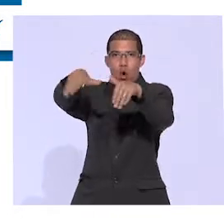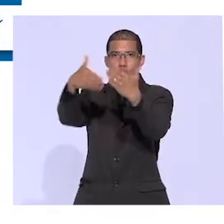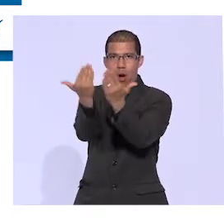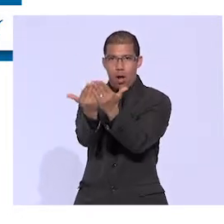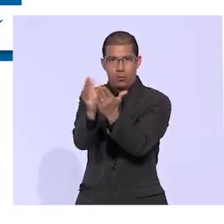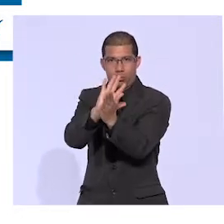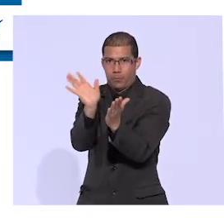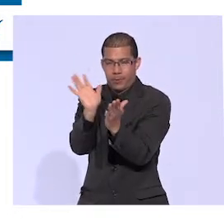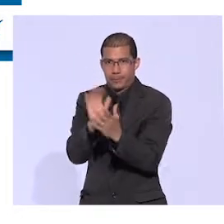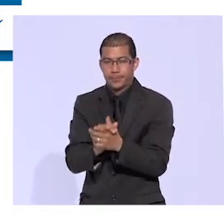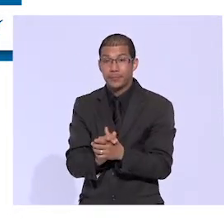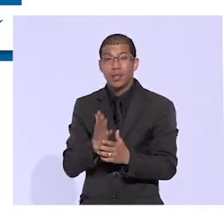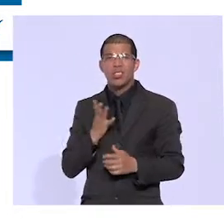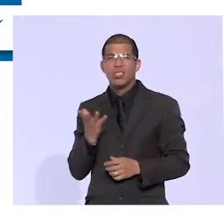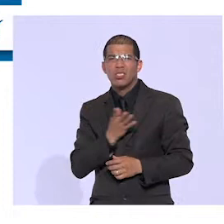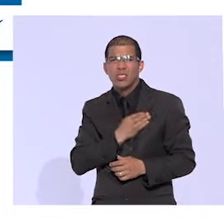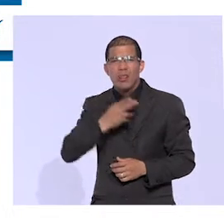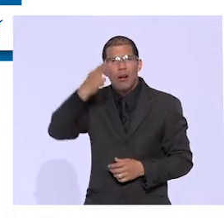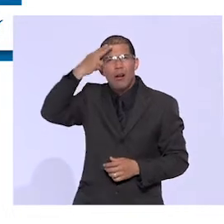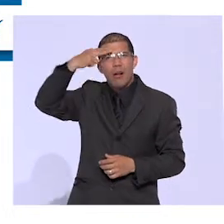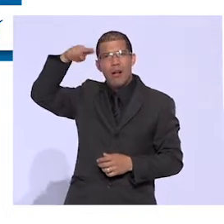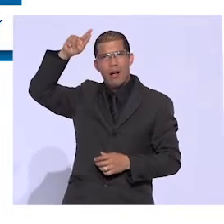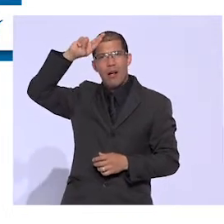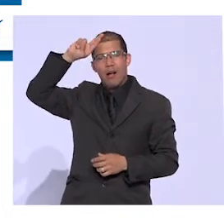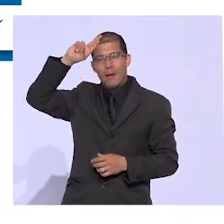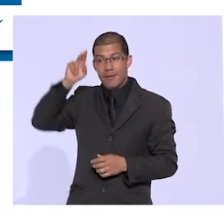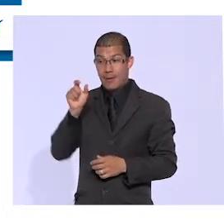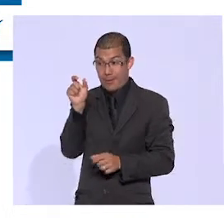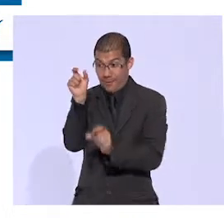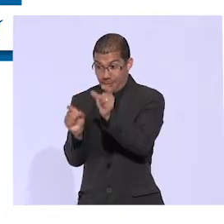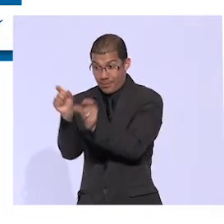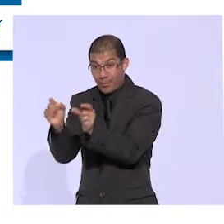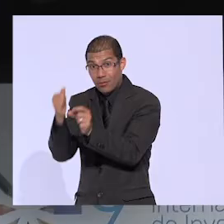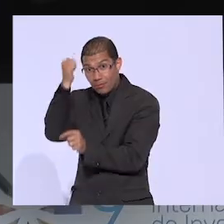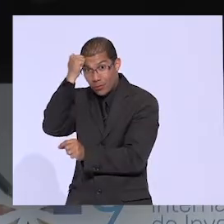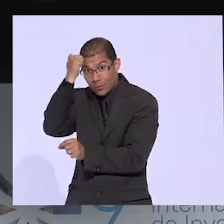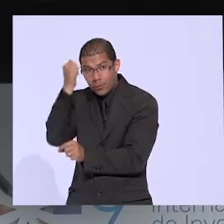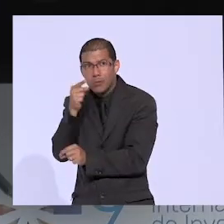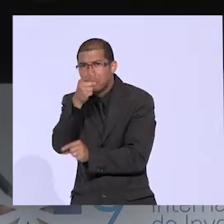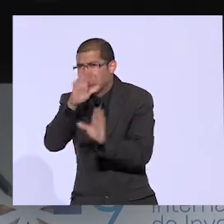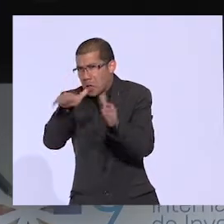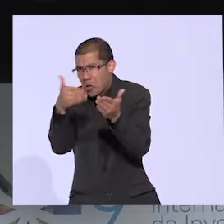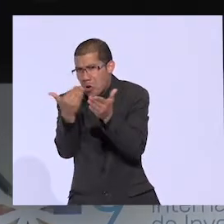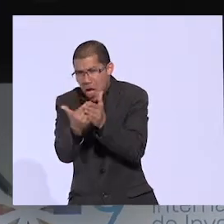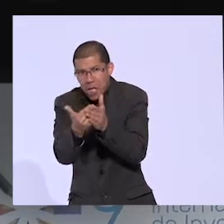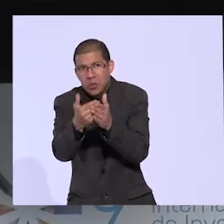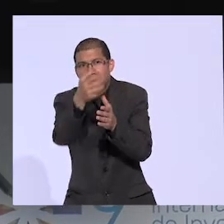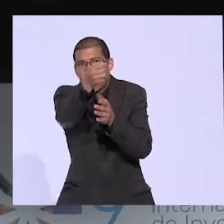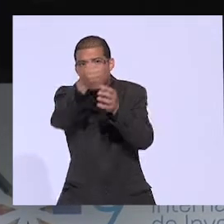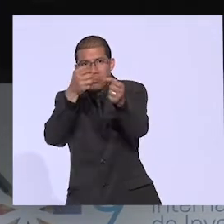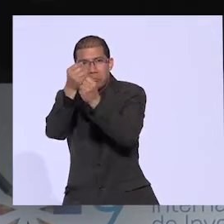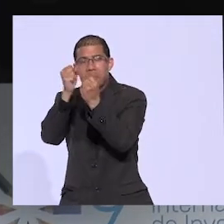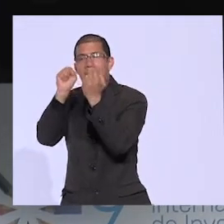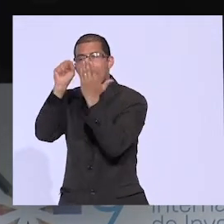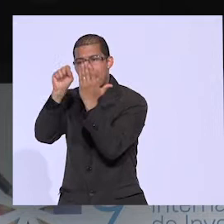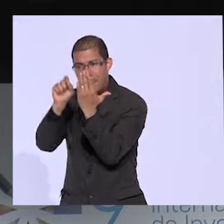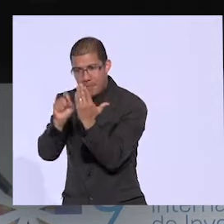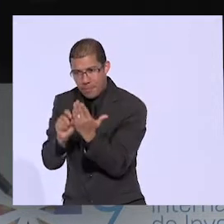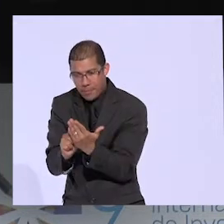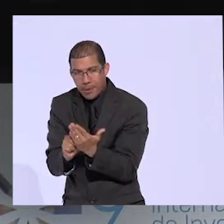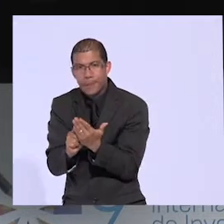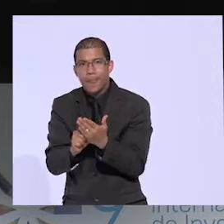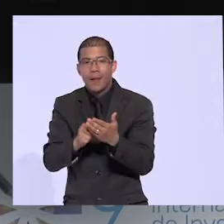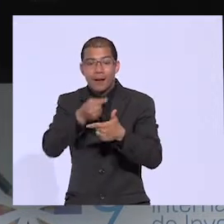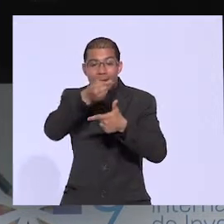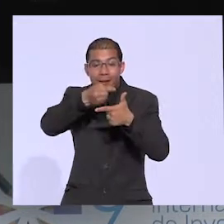hemos hecho nosotros es: cogemos a los profesores que dan clase en el centro, agregamos los resultados y lo que asignamos